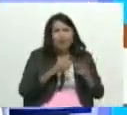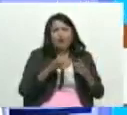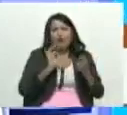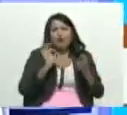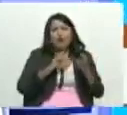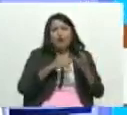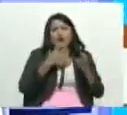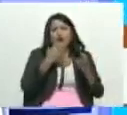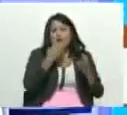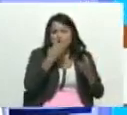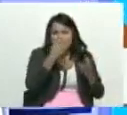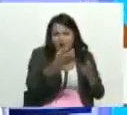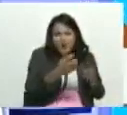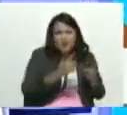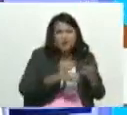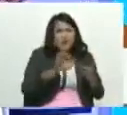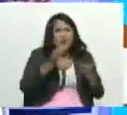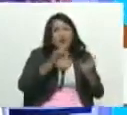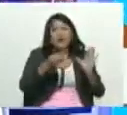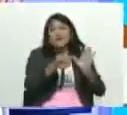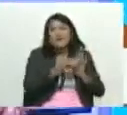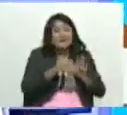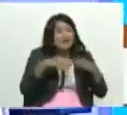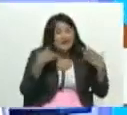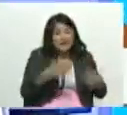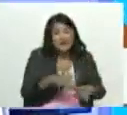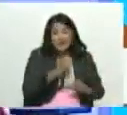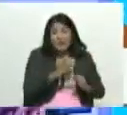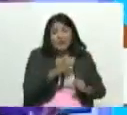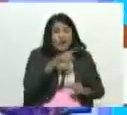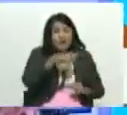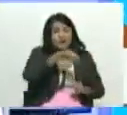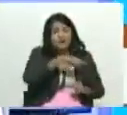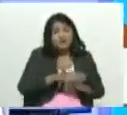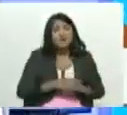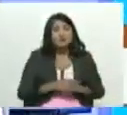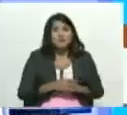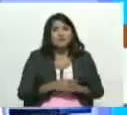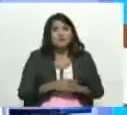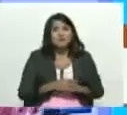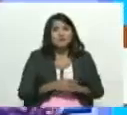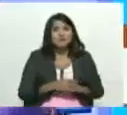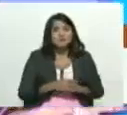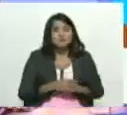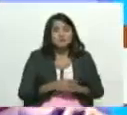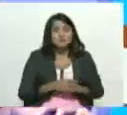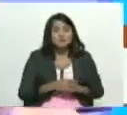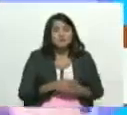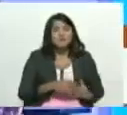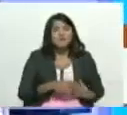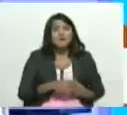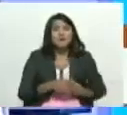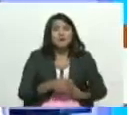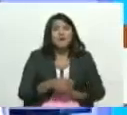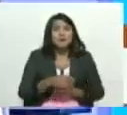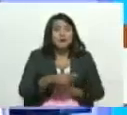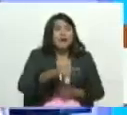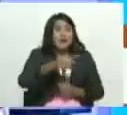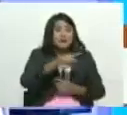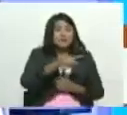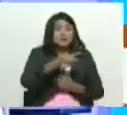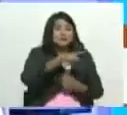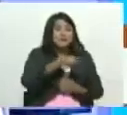siempre hay negatividad que está relacionada con la masa de la gente en los medios capitalistas